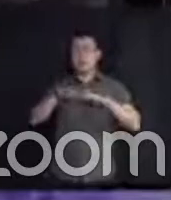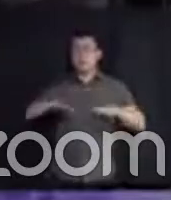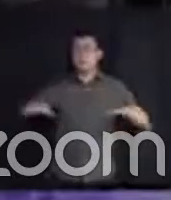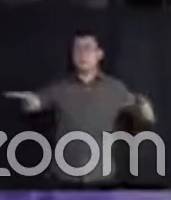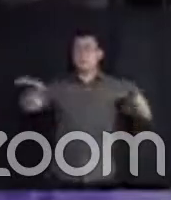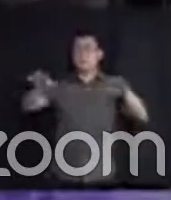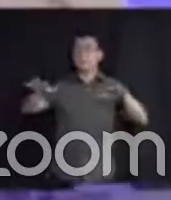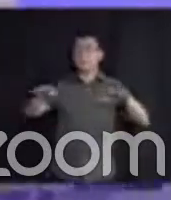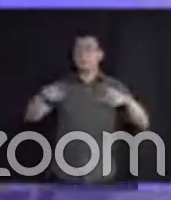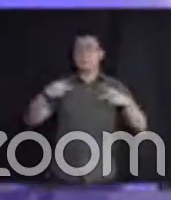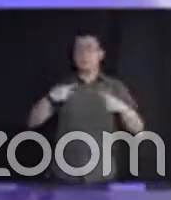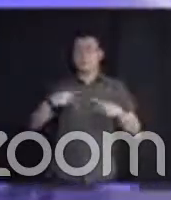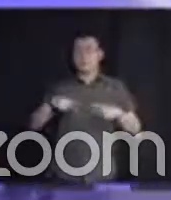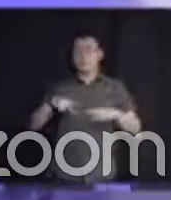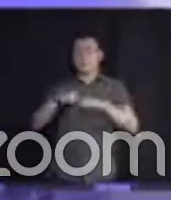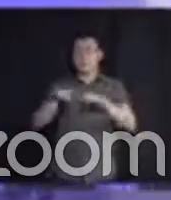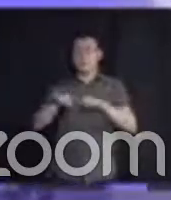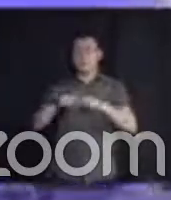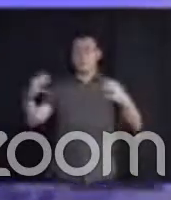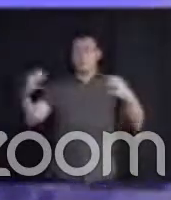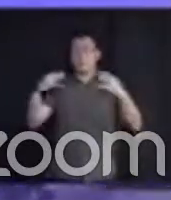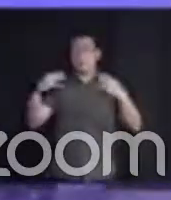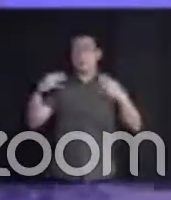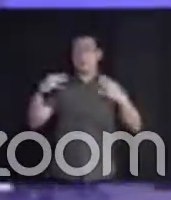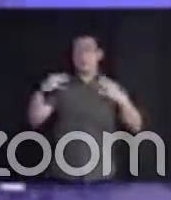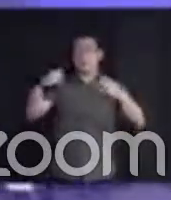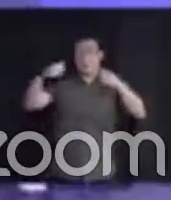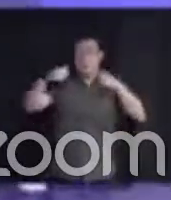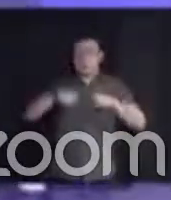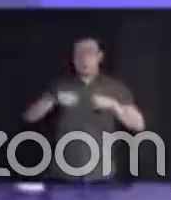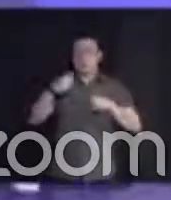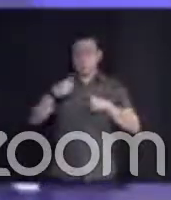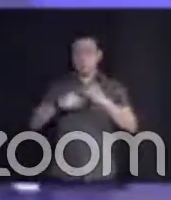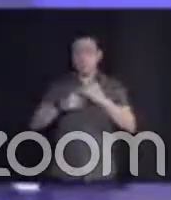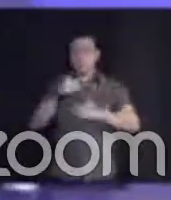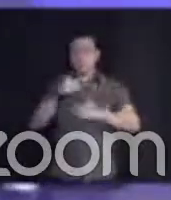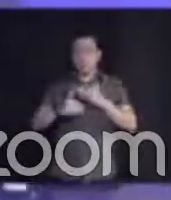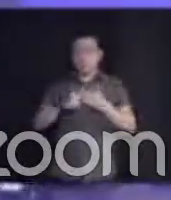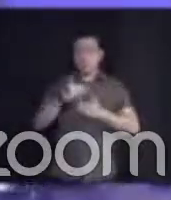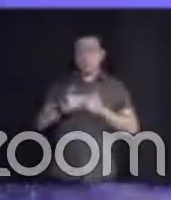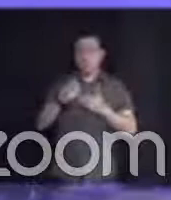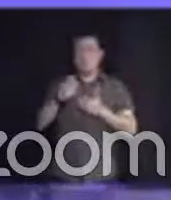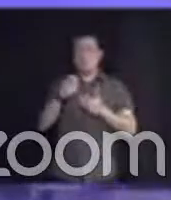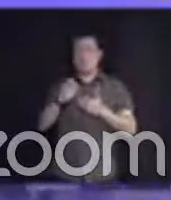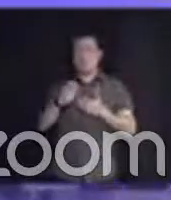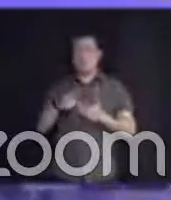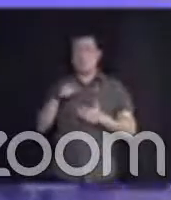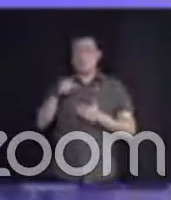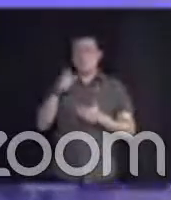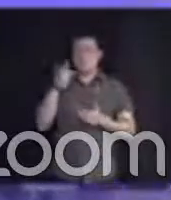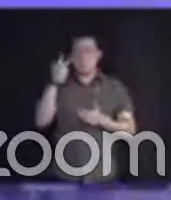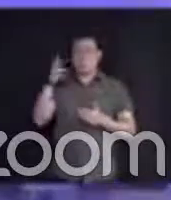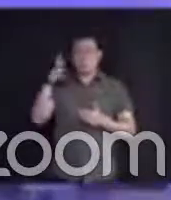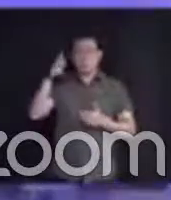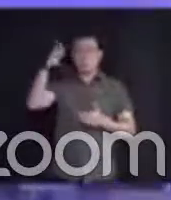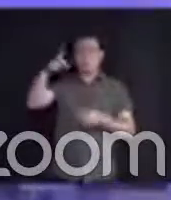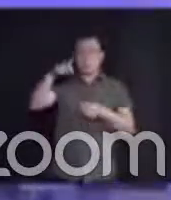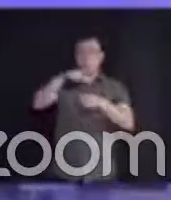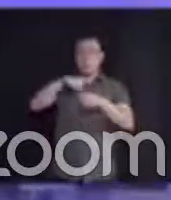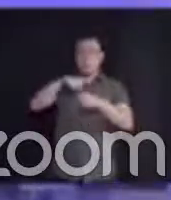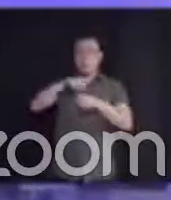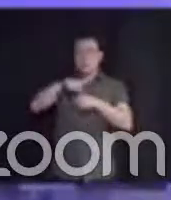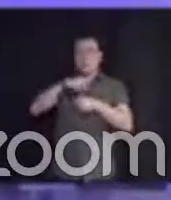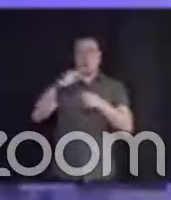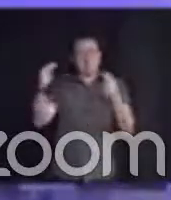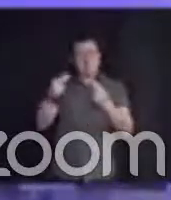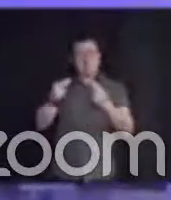una organización, ya hay gente que te mira, que ve lo que estás haciendo y cómo vas avanzando, y es un lugar en donde si